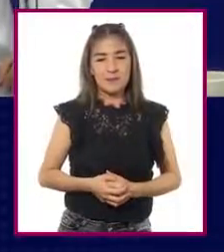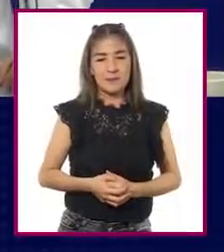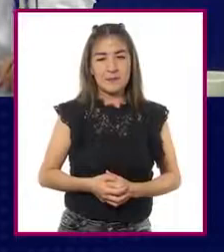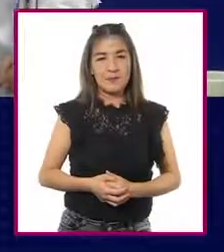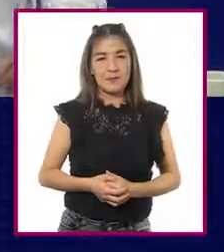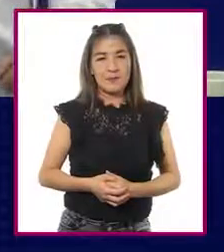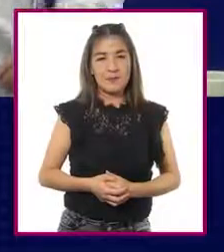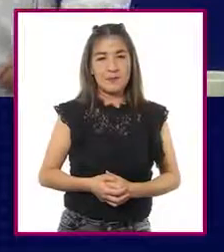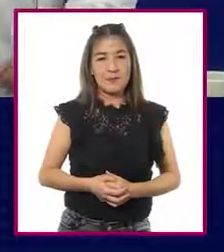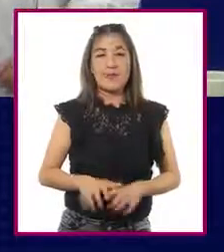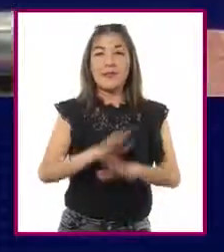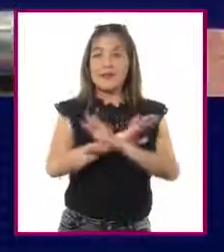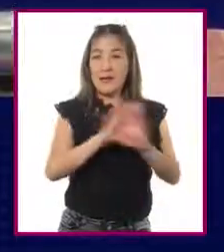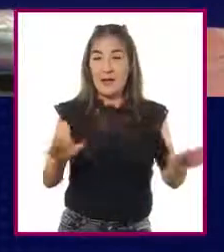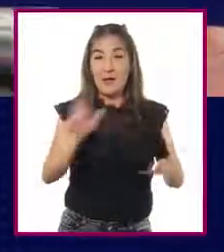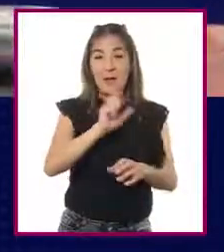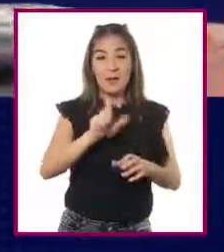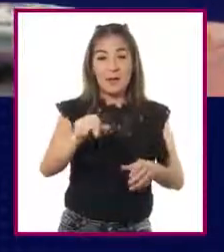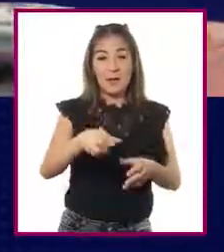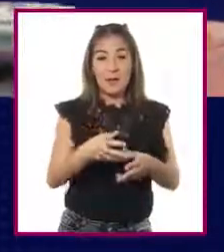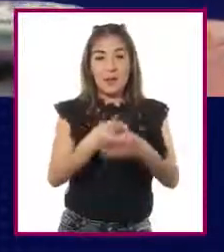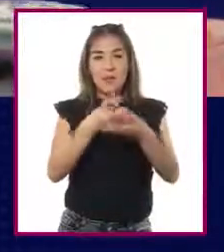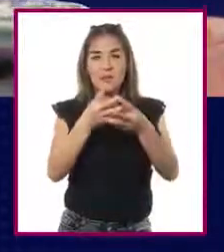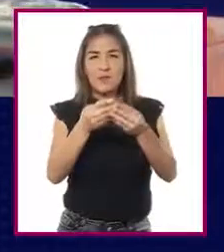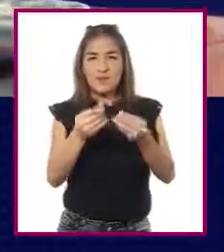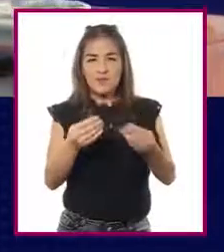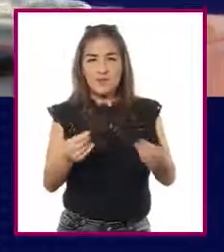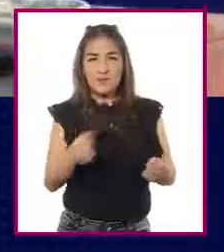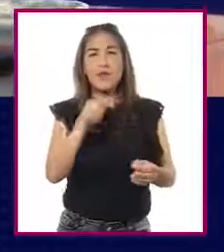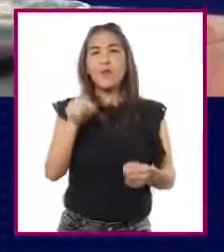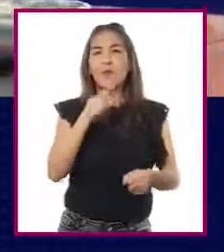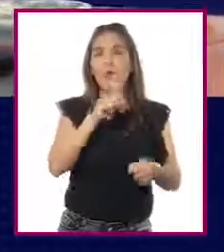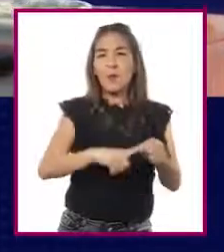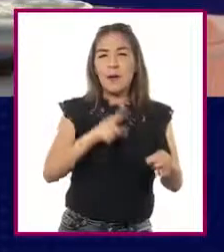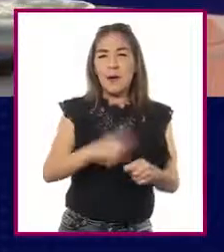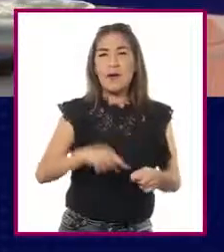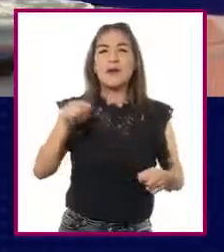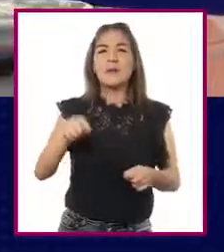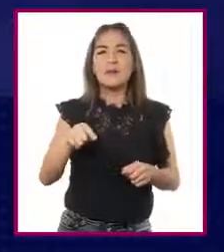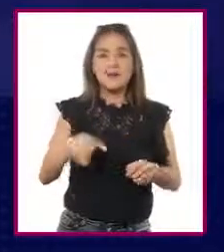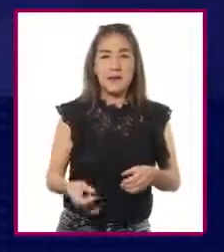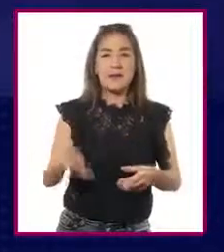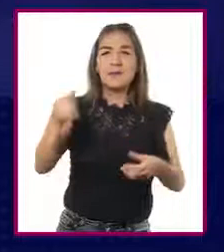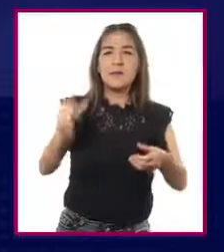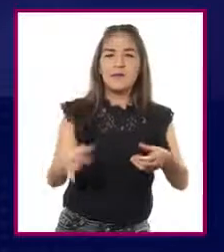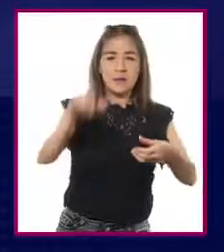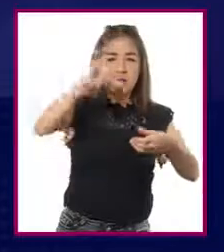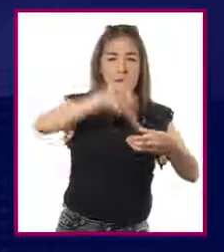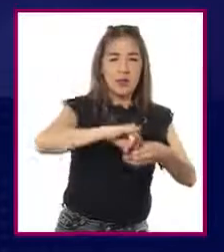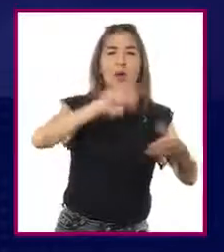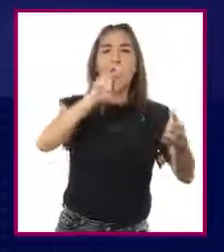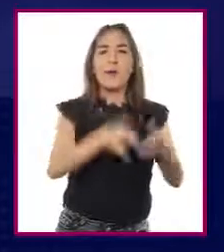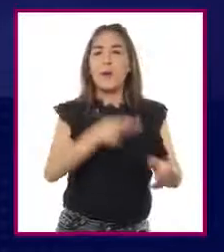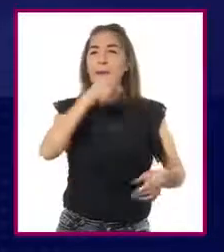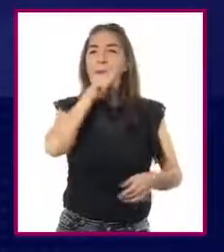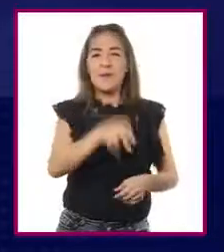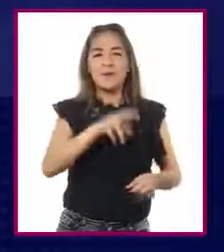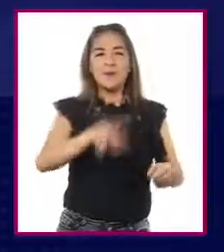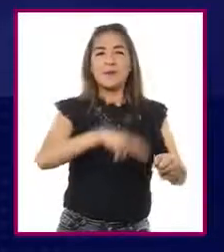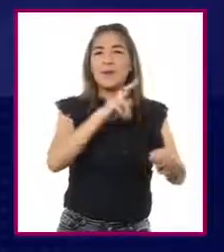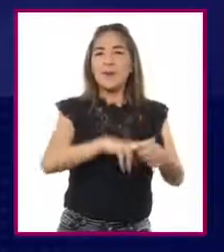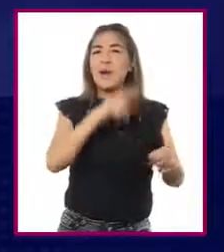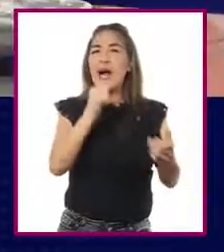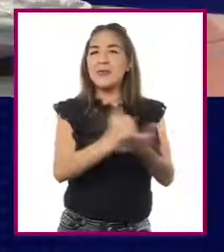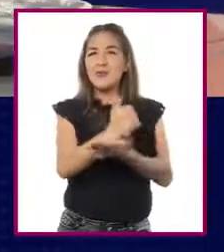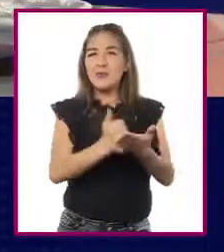Por último, cuando la disolución se ha vuelto incolora, bastará con agitar el frasco para que la mezcla vuelva a tomar su color azul